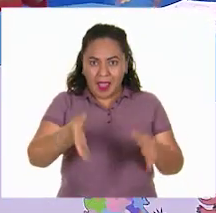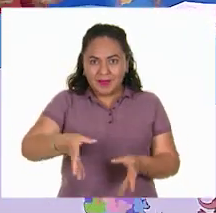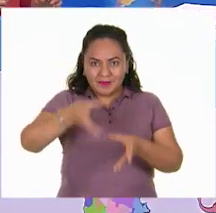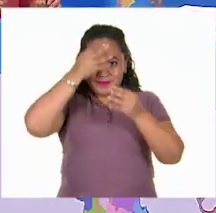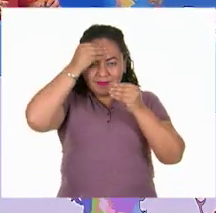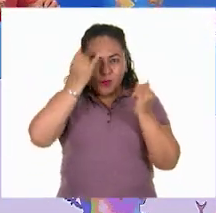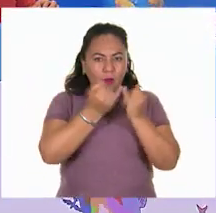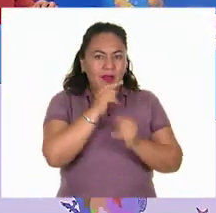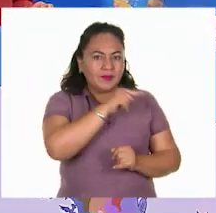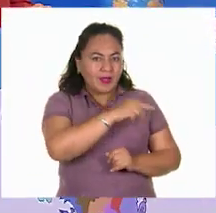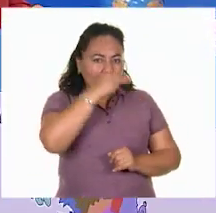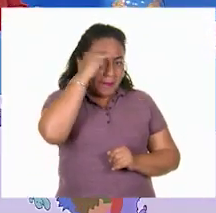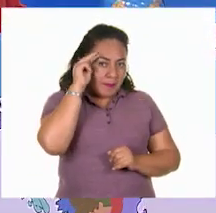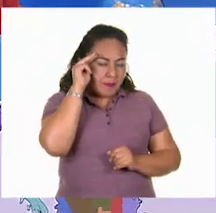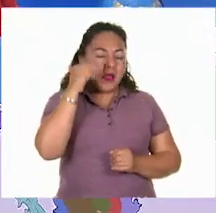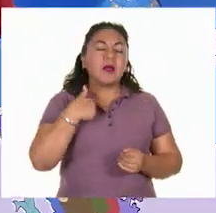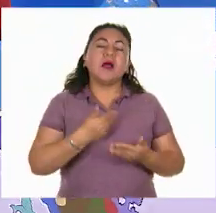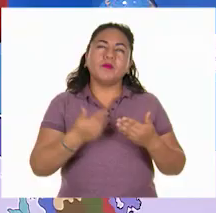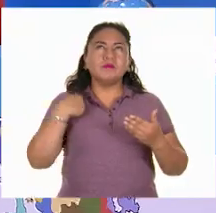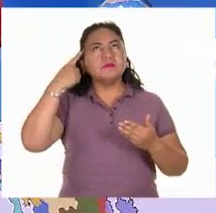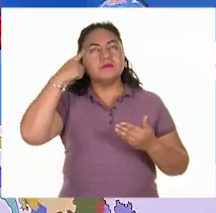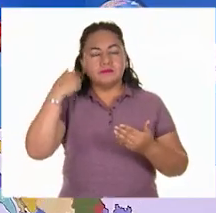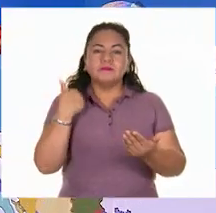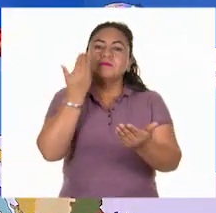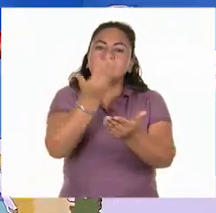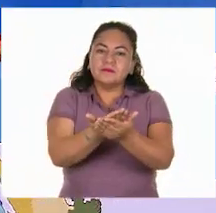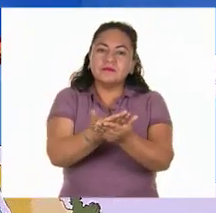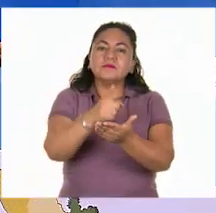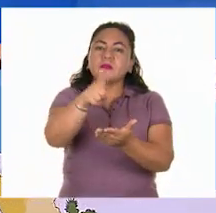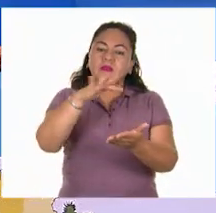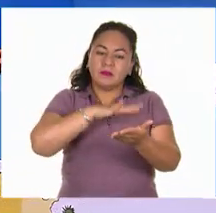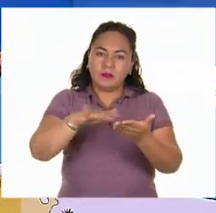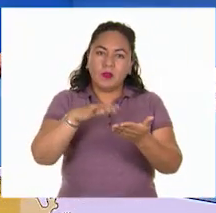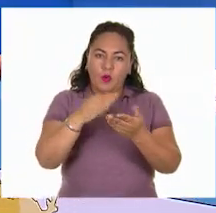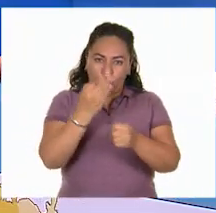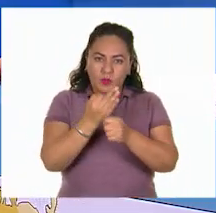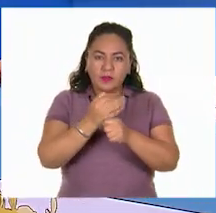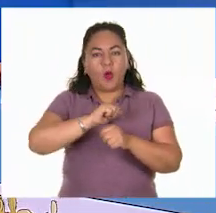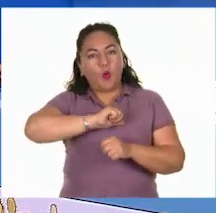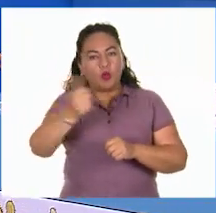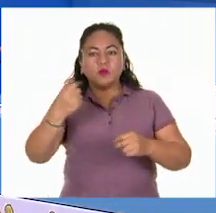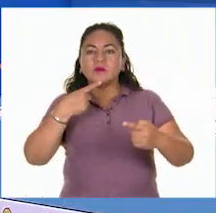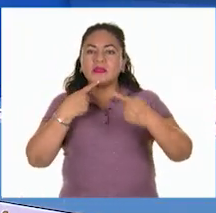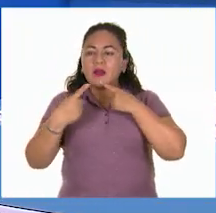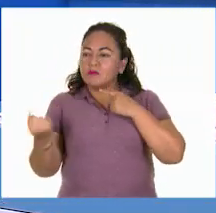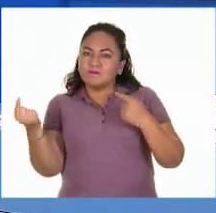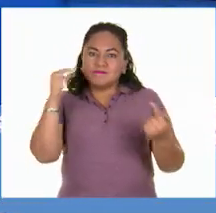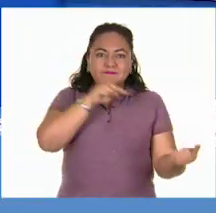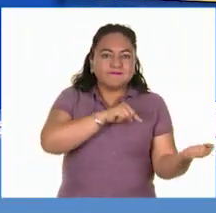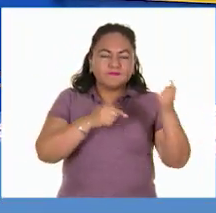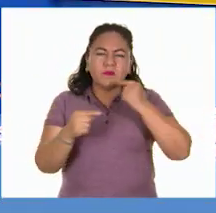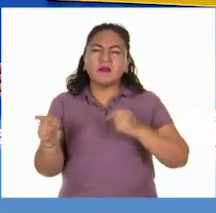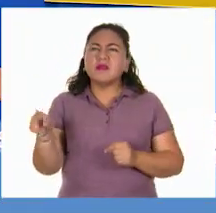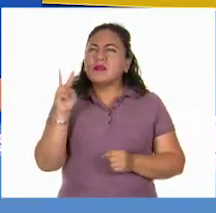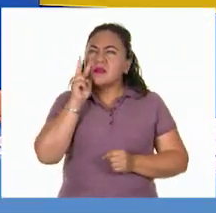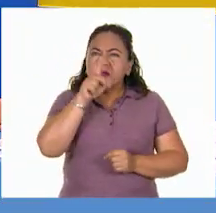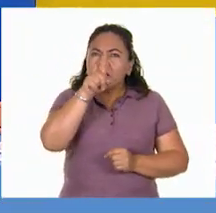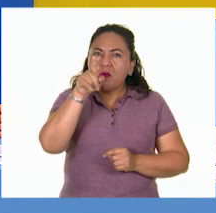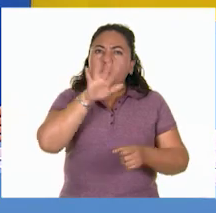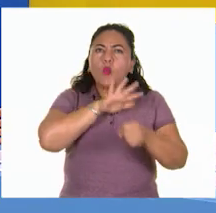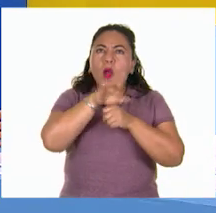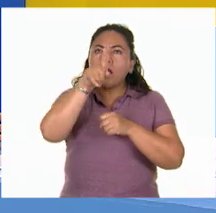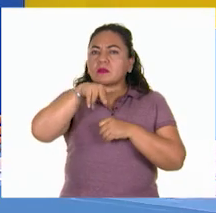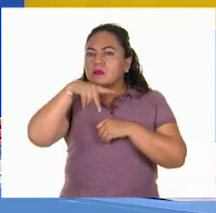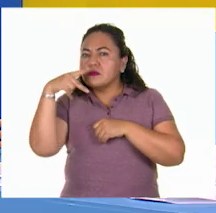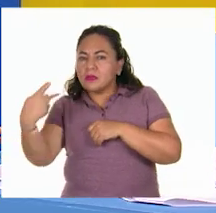como tú, les quiero proponer que lean los siguientes diálogos con atención y respondan cuál pertenece a cada tipo